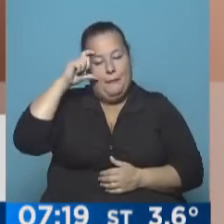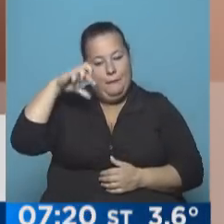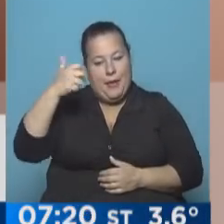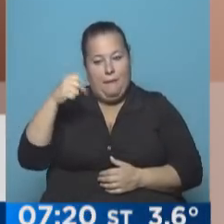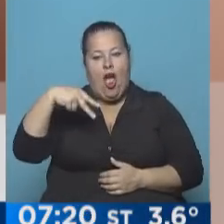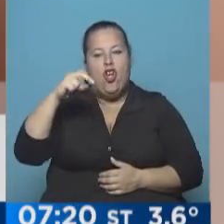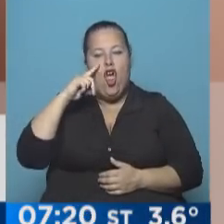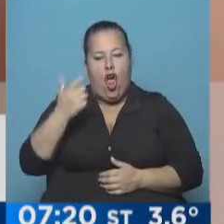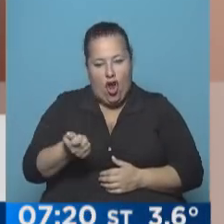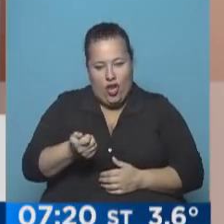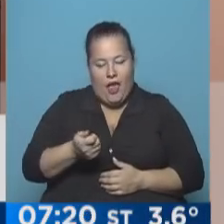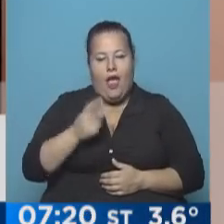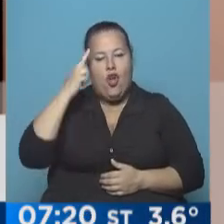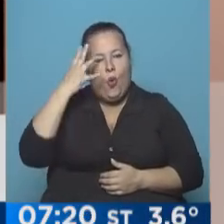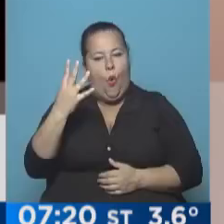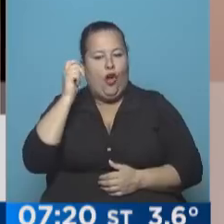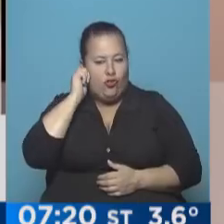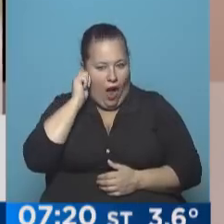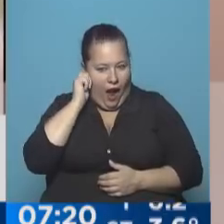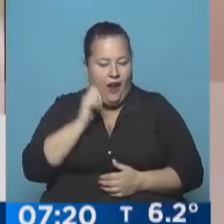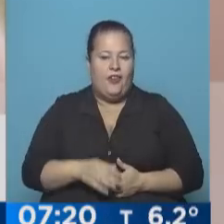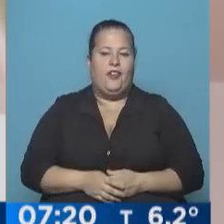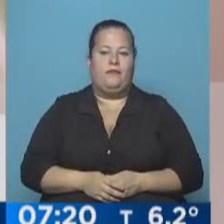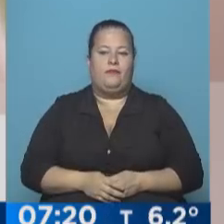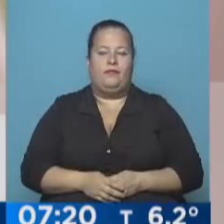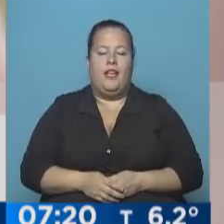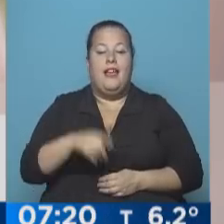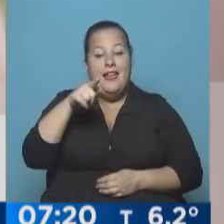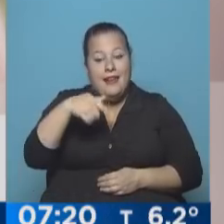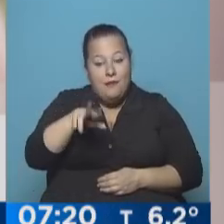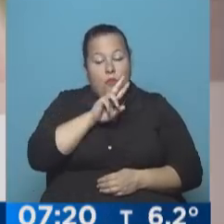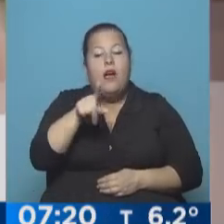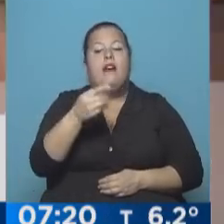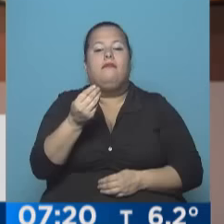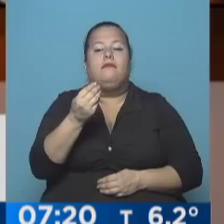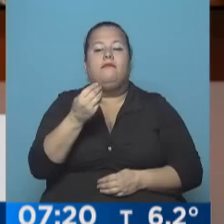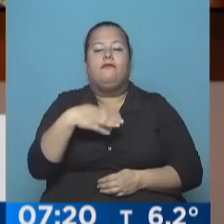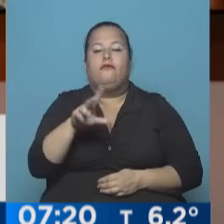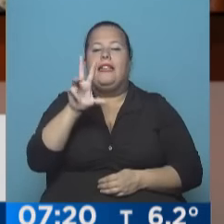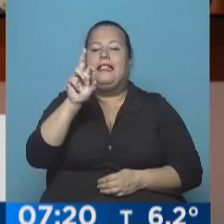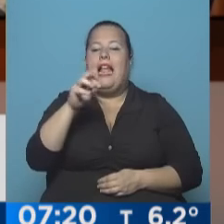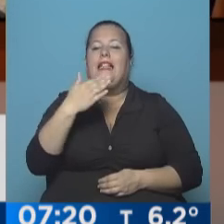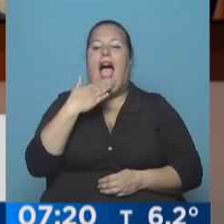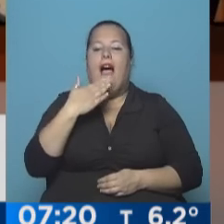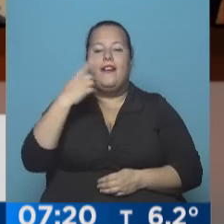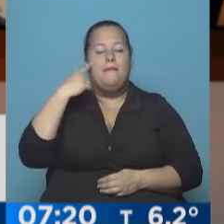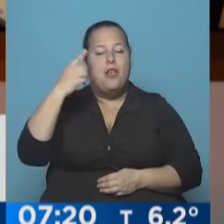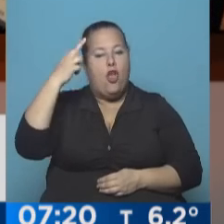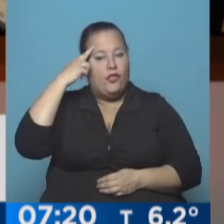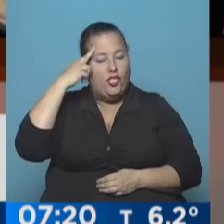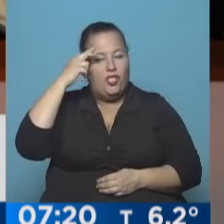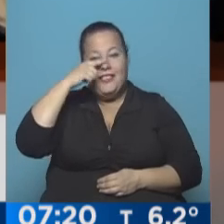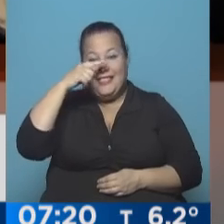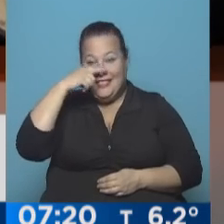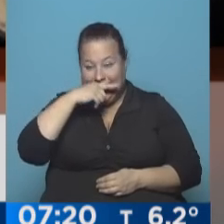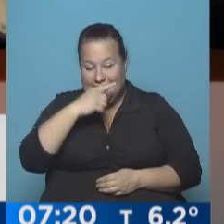Pepa Noia, 94 años tenía. Fue una de aquellas mujeres que un 30 de abril de